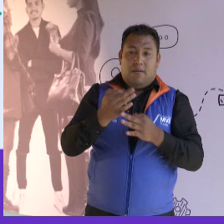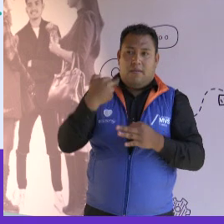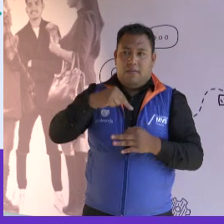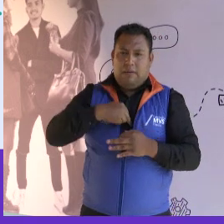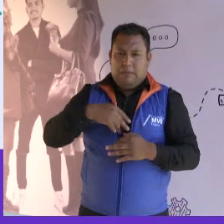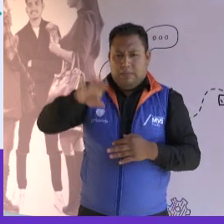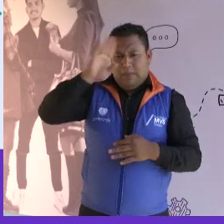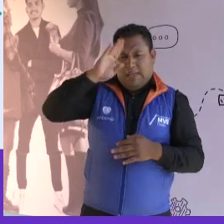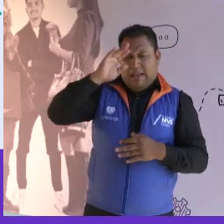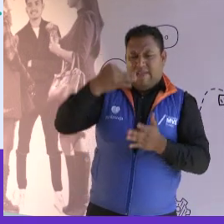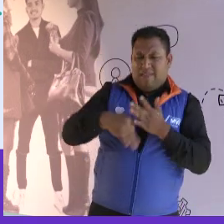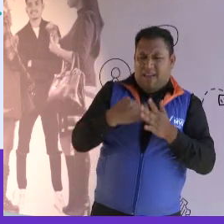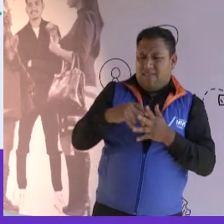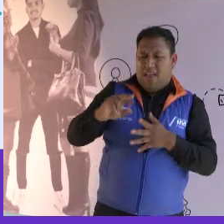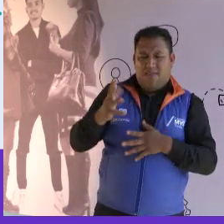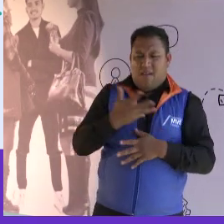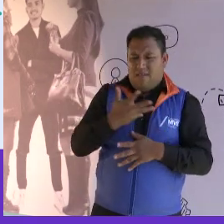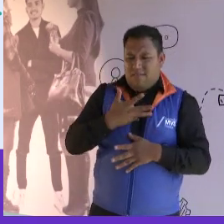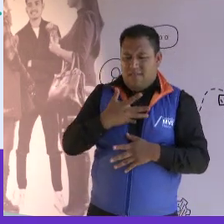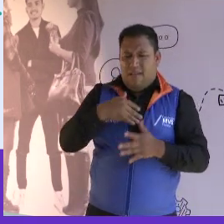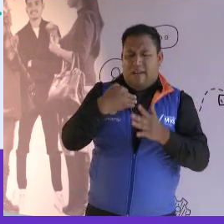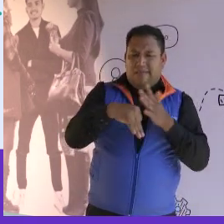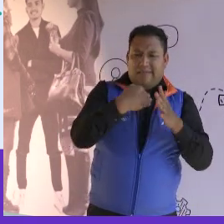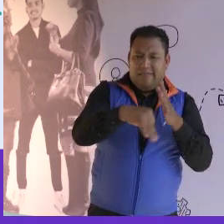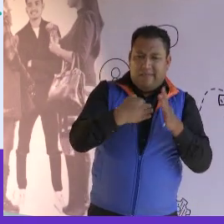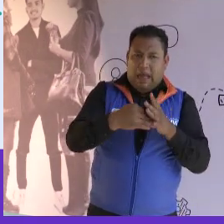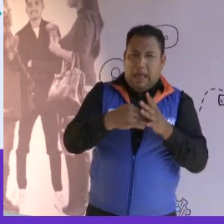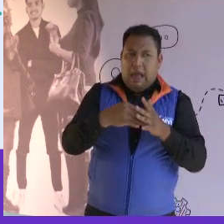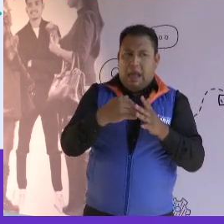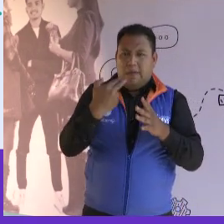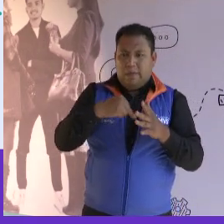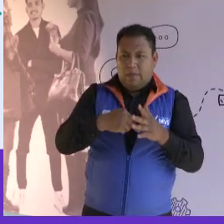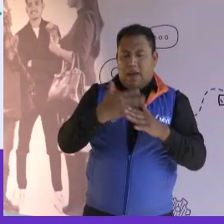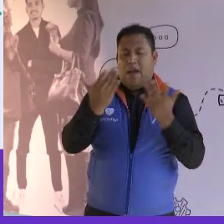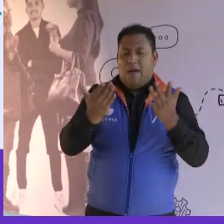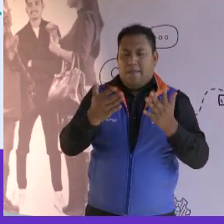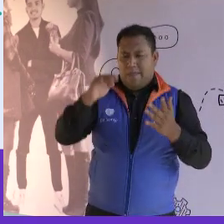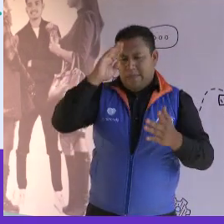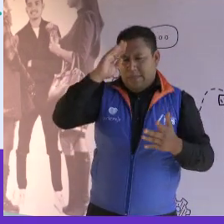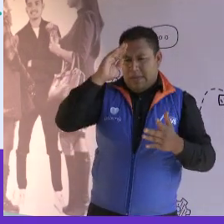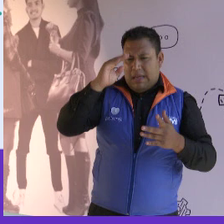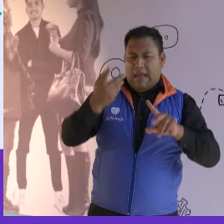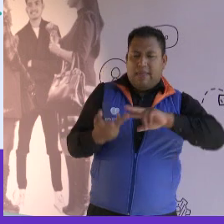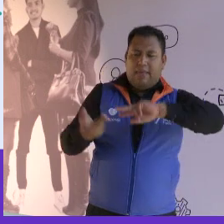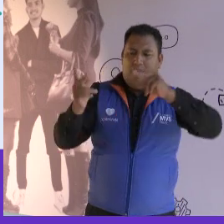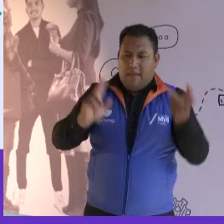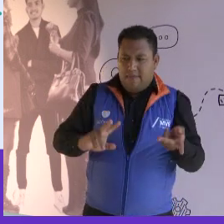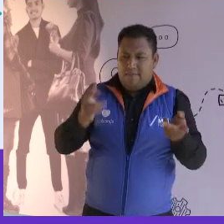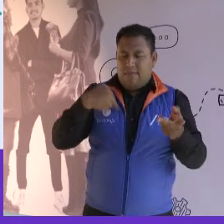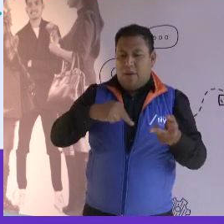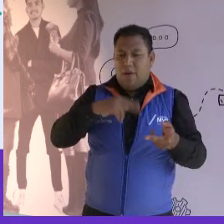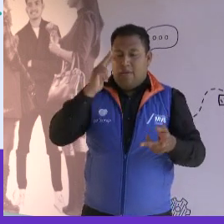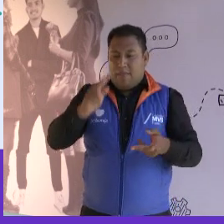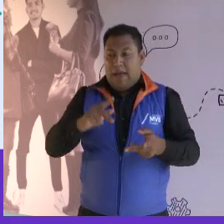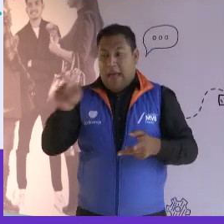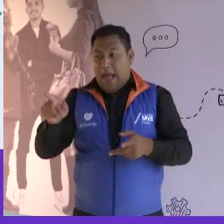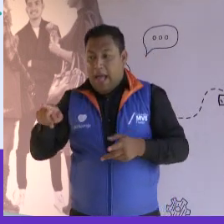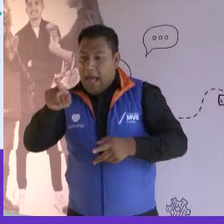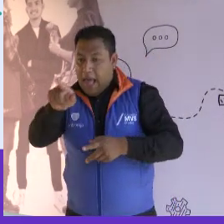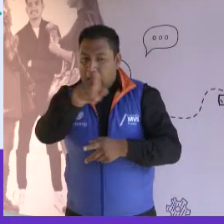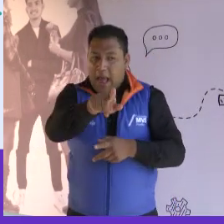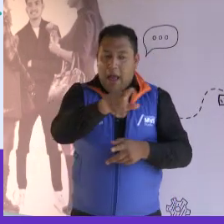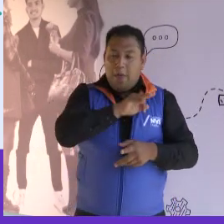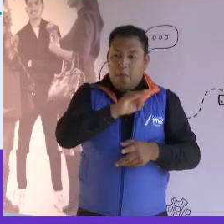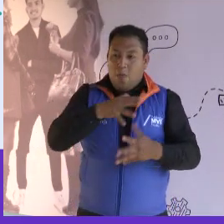que lo que queremos hacer es para multiplicar nuestro impacto desde cada una de las organizaciones. Ver el valor que